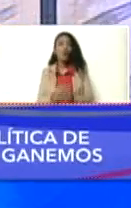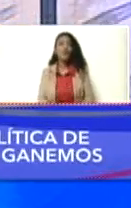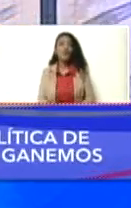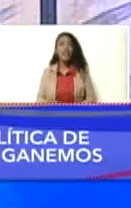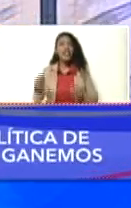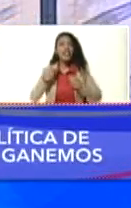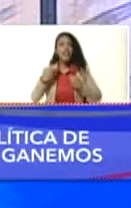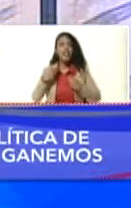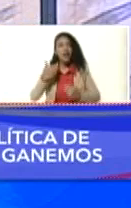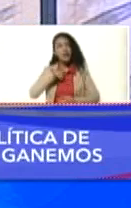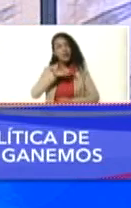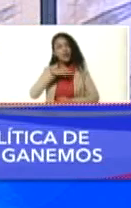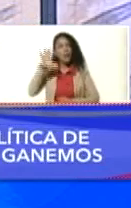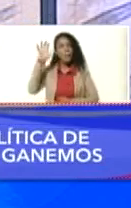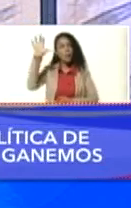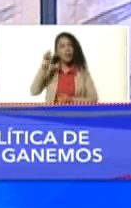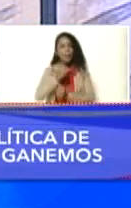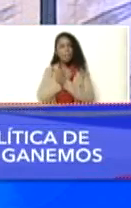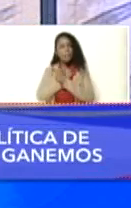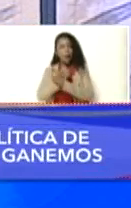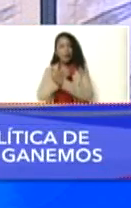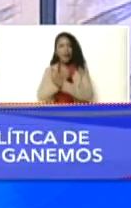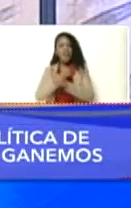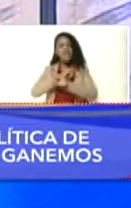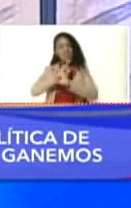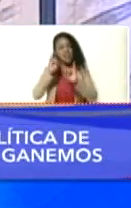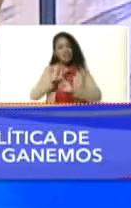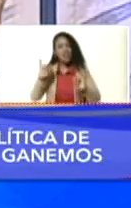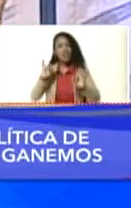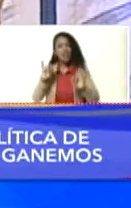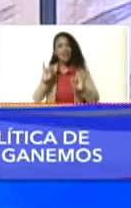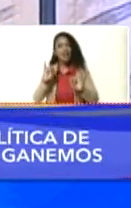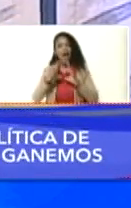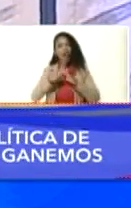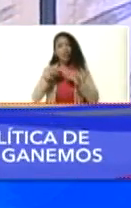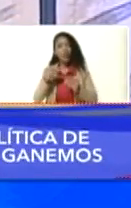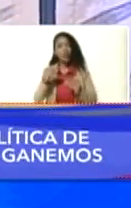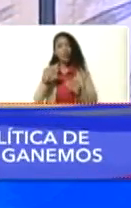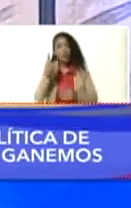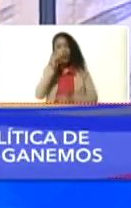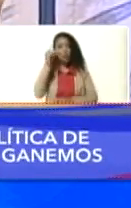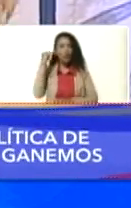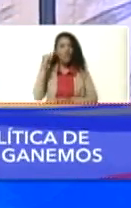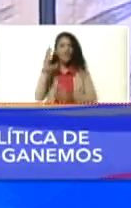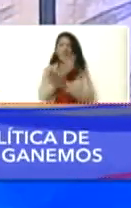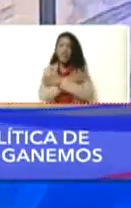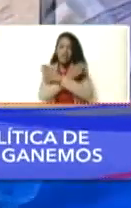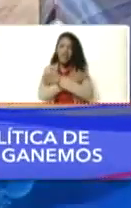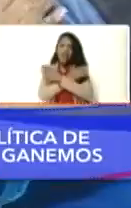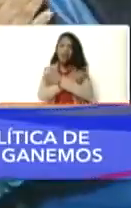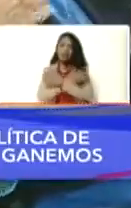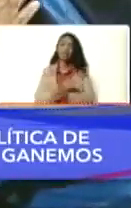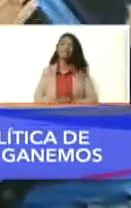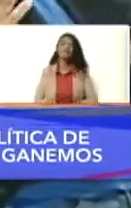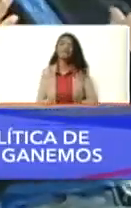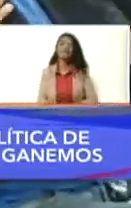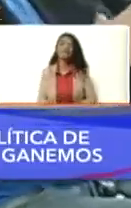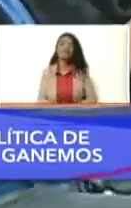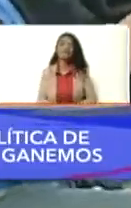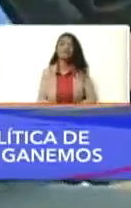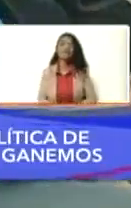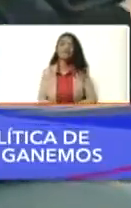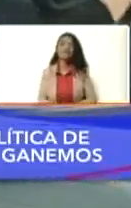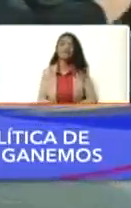que viva nuestra patria amada. Felicidades a todos y a todas. Felicidades.